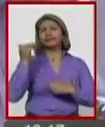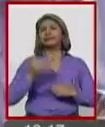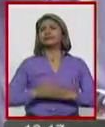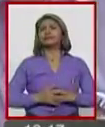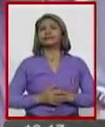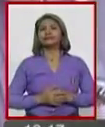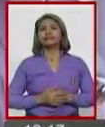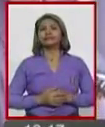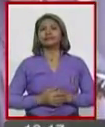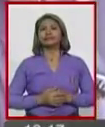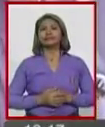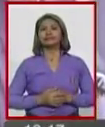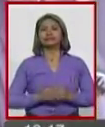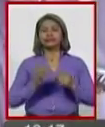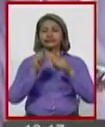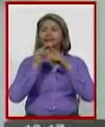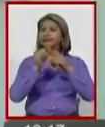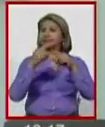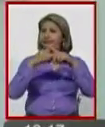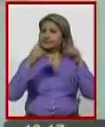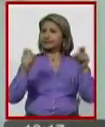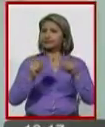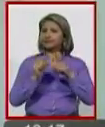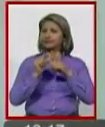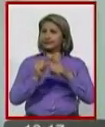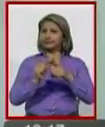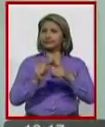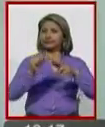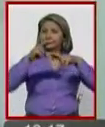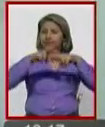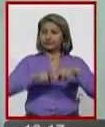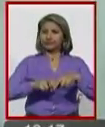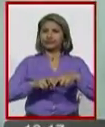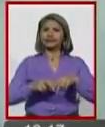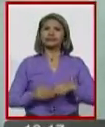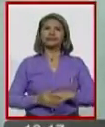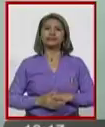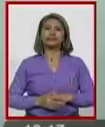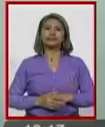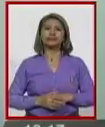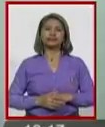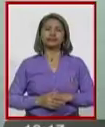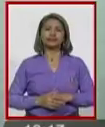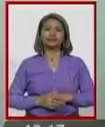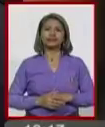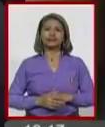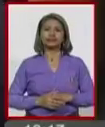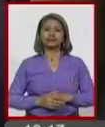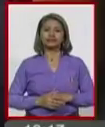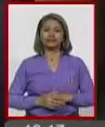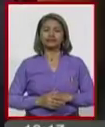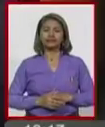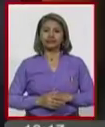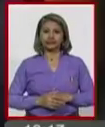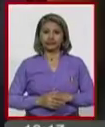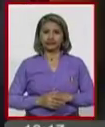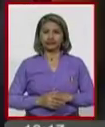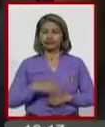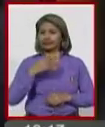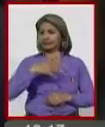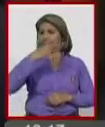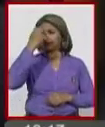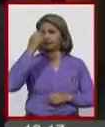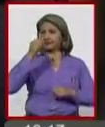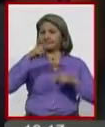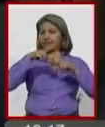Porque me decía hijo de puta y yo le dije, sin decirles y... Lo que se sentó parece que le dio rabia